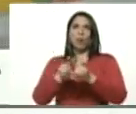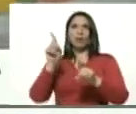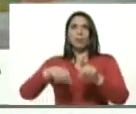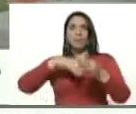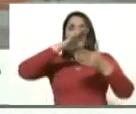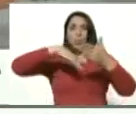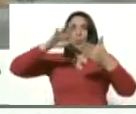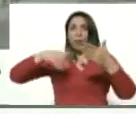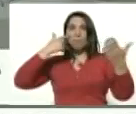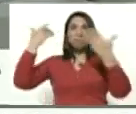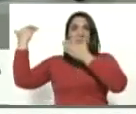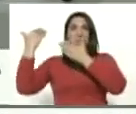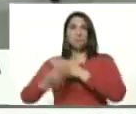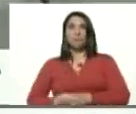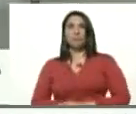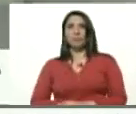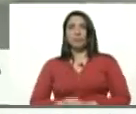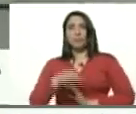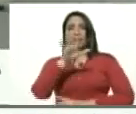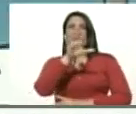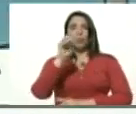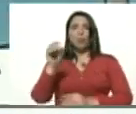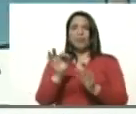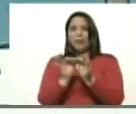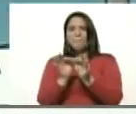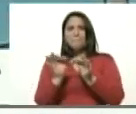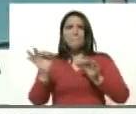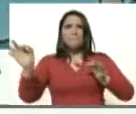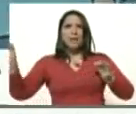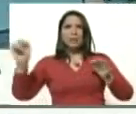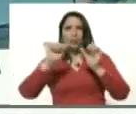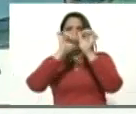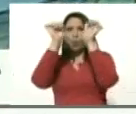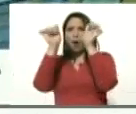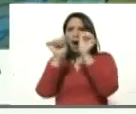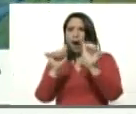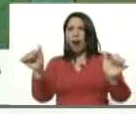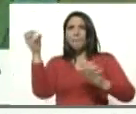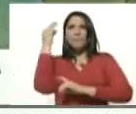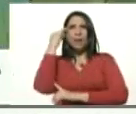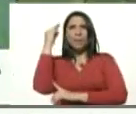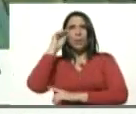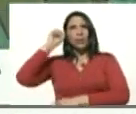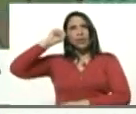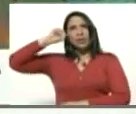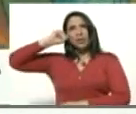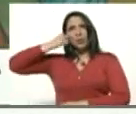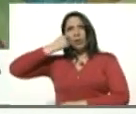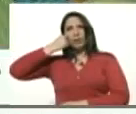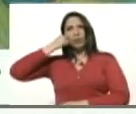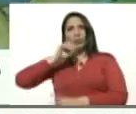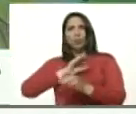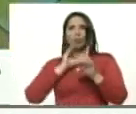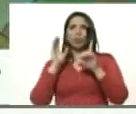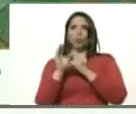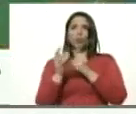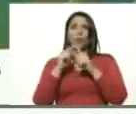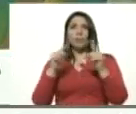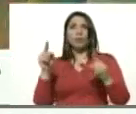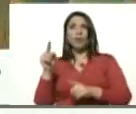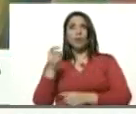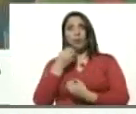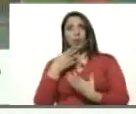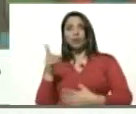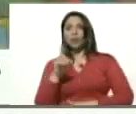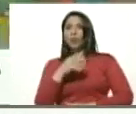mural, aquí está, 50 metros de arte, de memoria, de recuerdo y de cultura. Pero bueno, no queremos